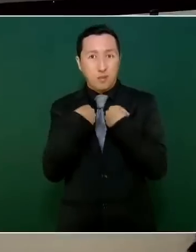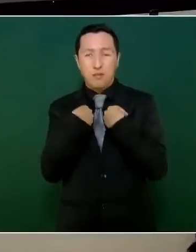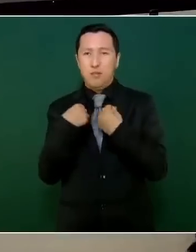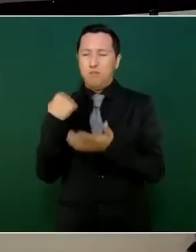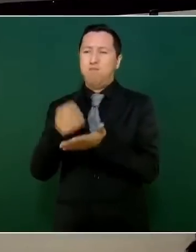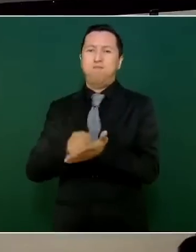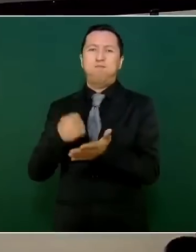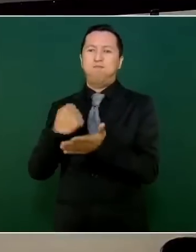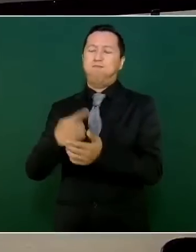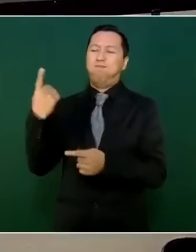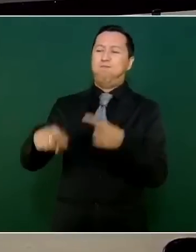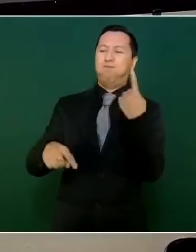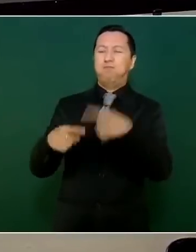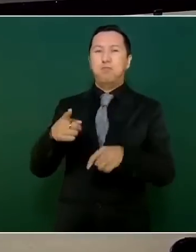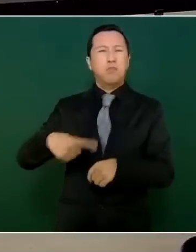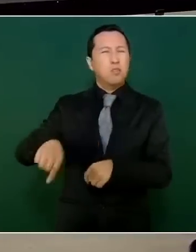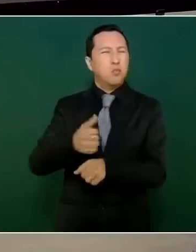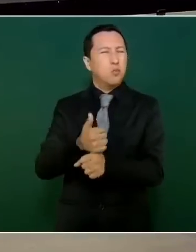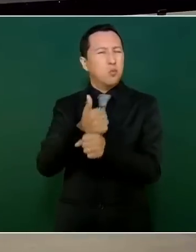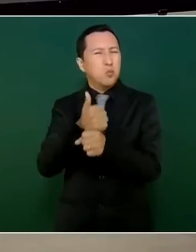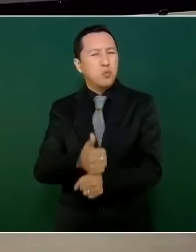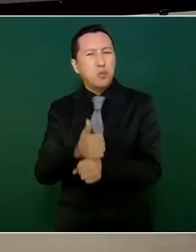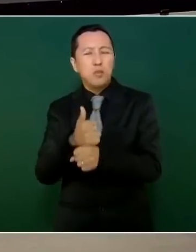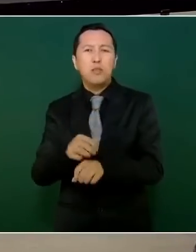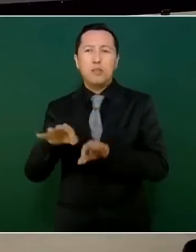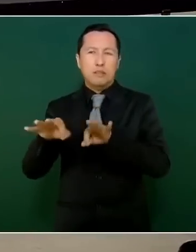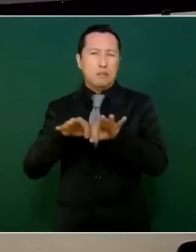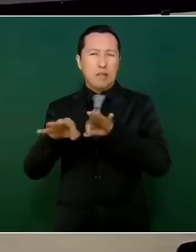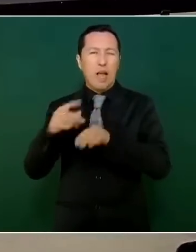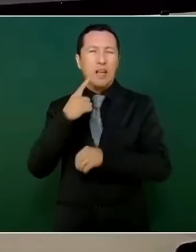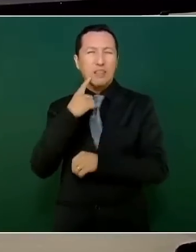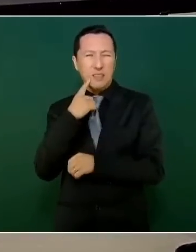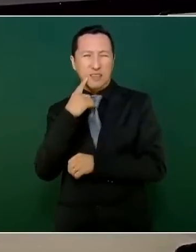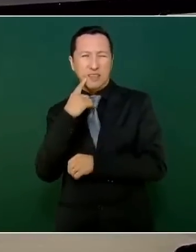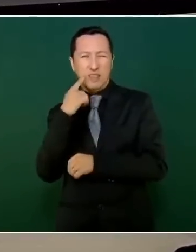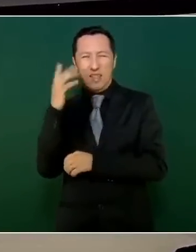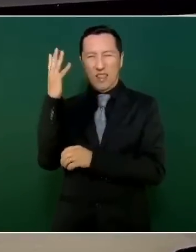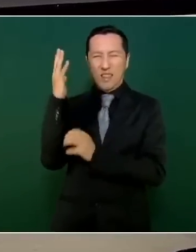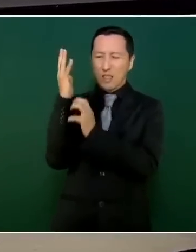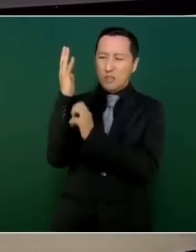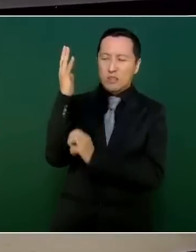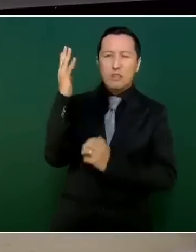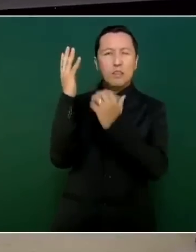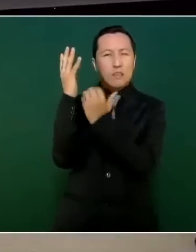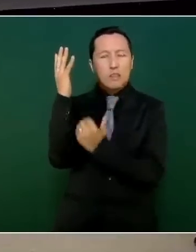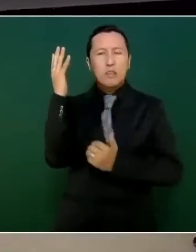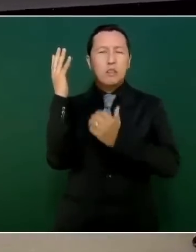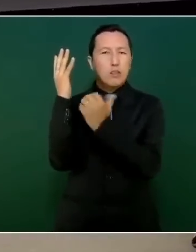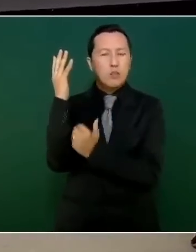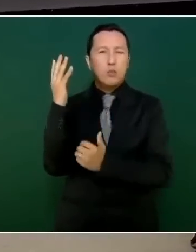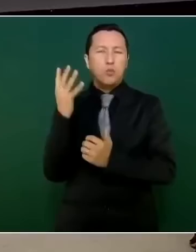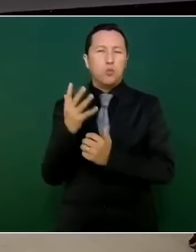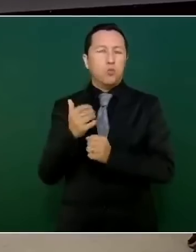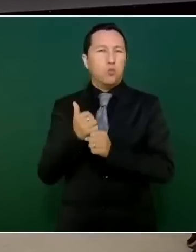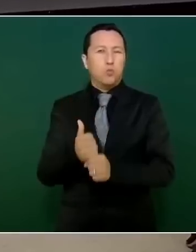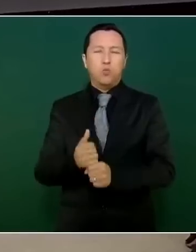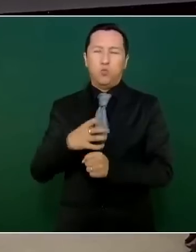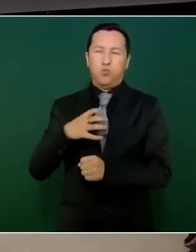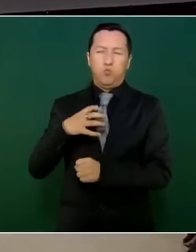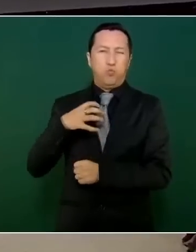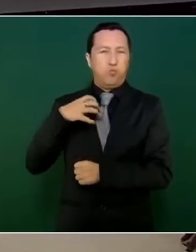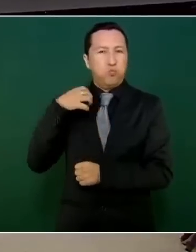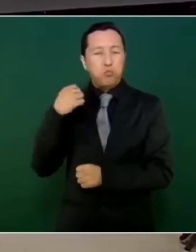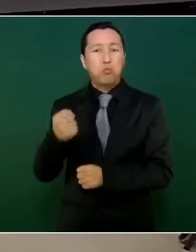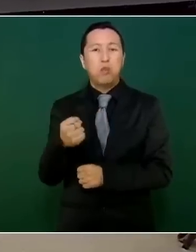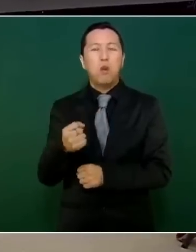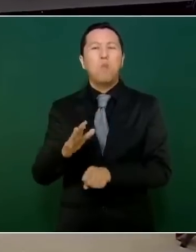Los chicleros es una actividad muy dolorosa por todo el esfuerzo que implica de